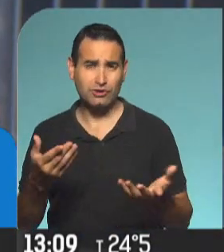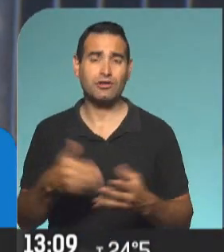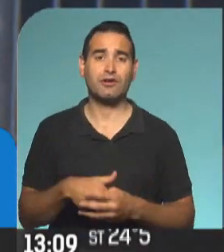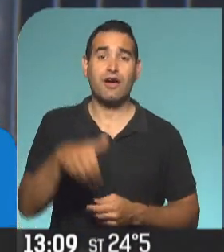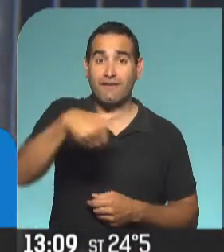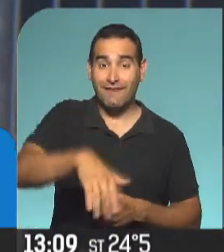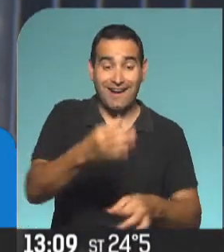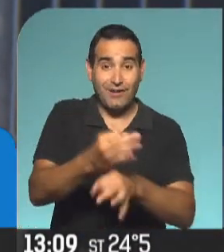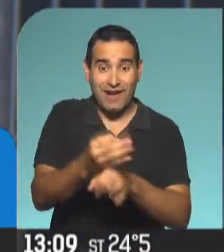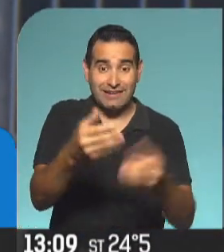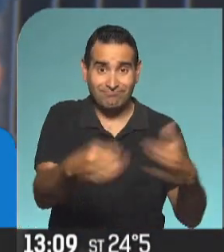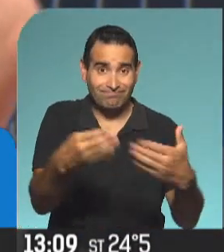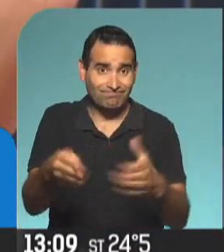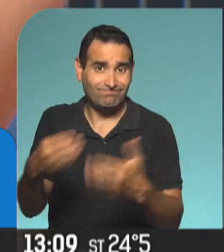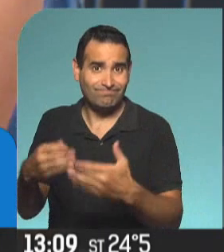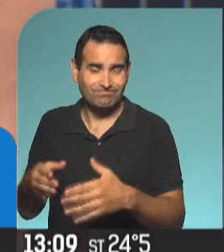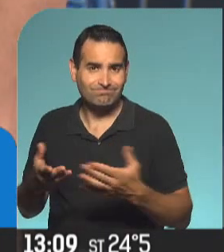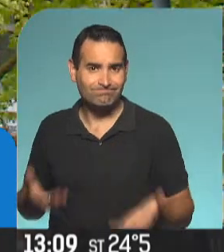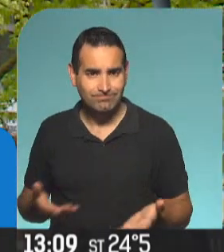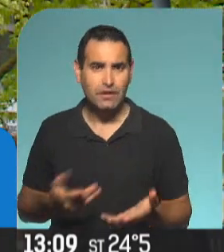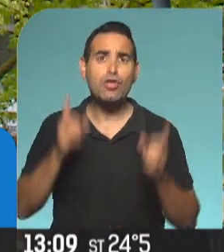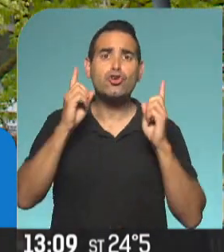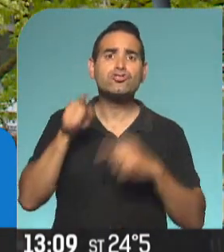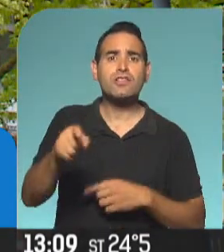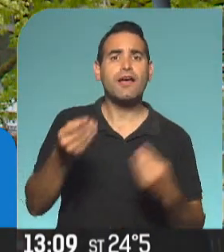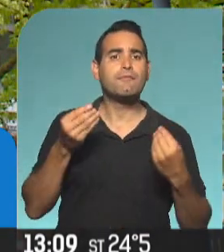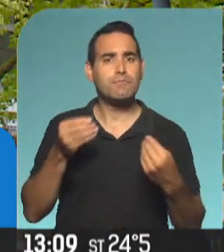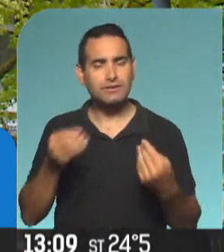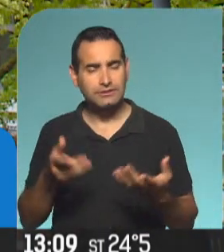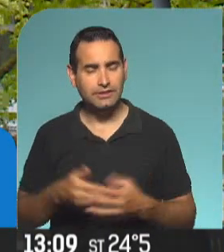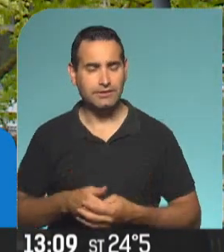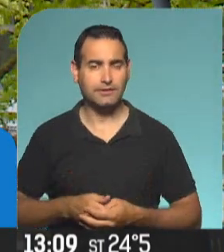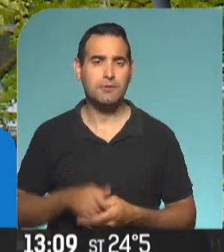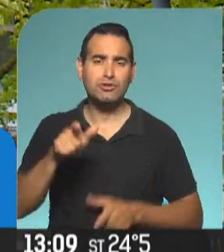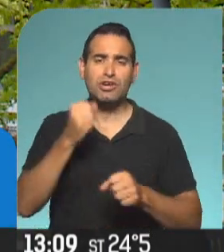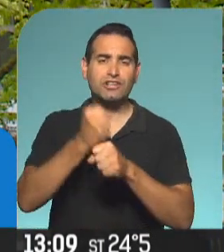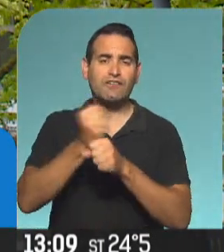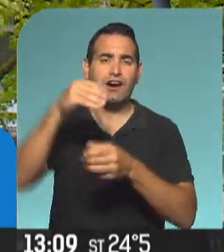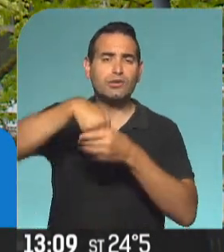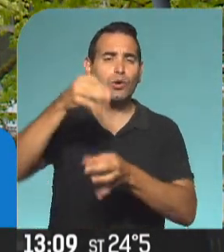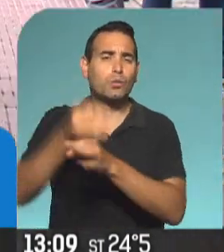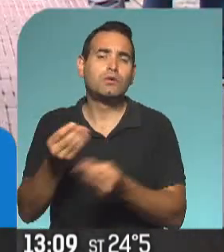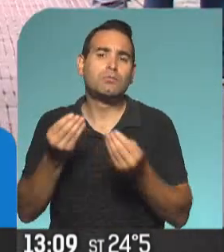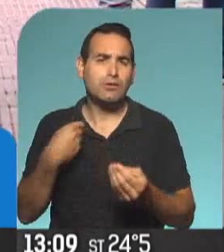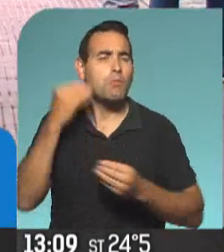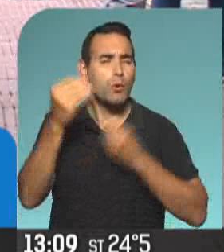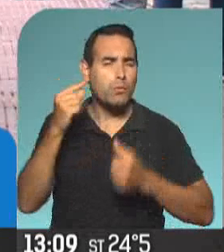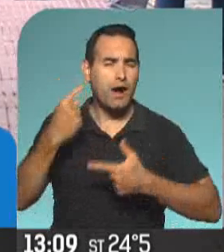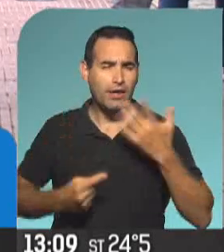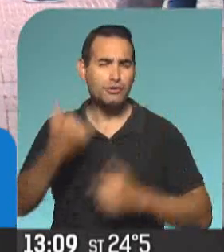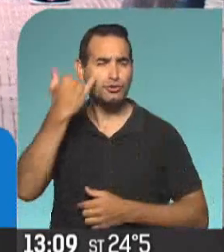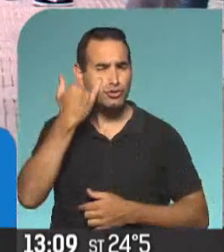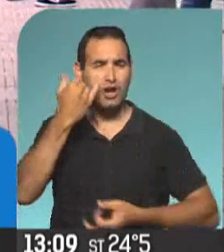apertura de las escuelas. No sabemos qué va a pasar con las y los docentes, qué va a pasar con los auxiliares de educación. Estamos muy preocupados justamente por todo eso. Se abrió la